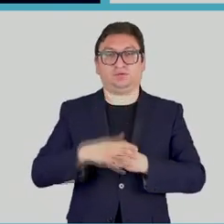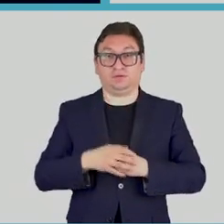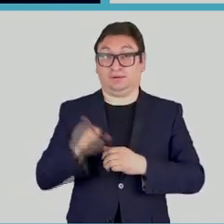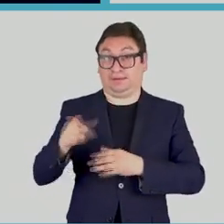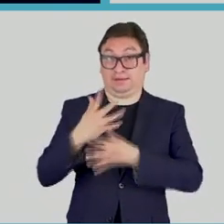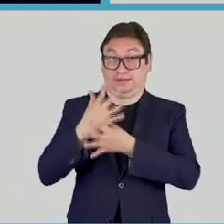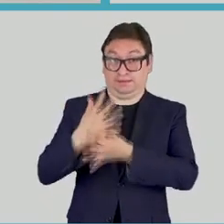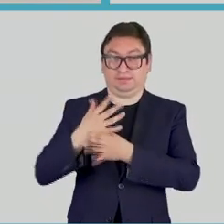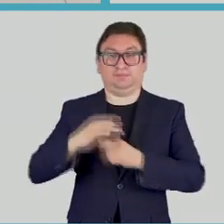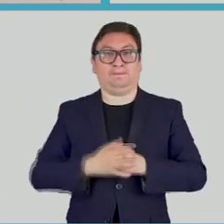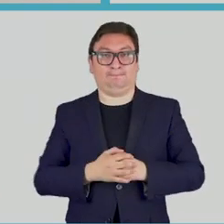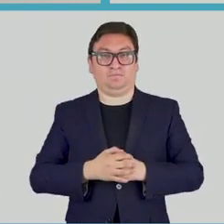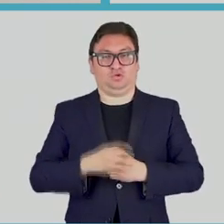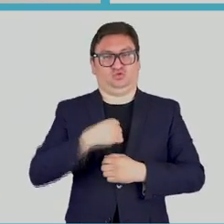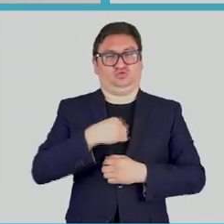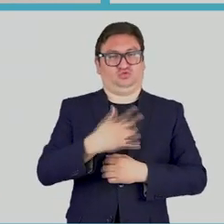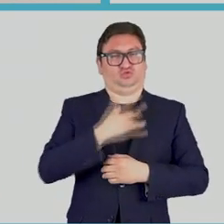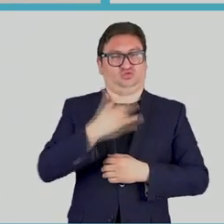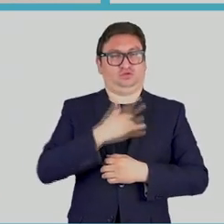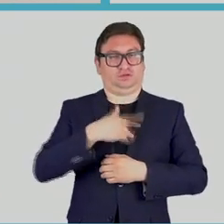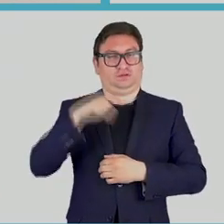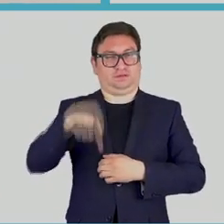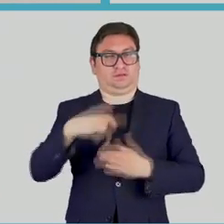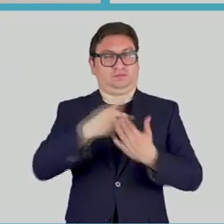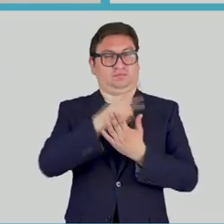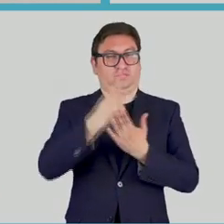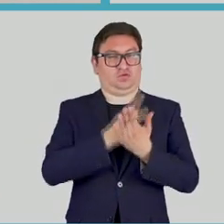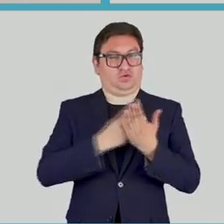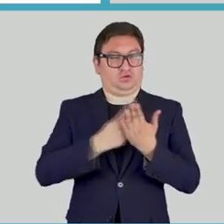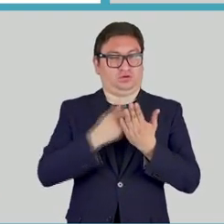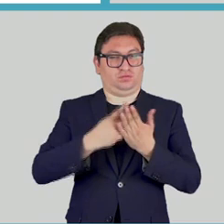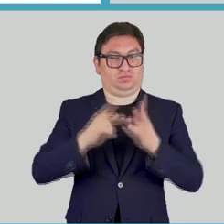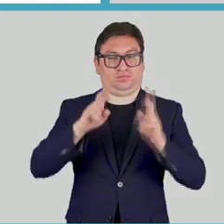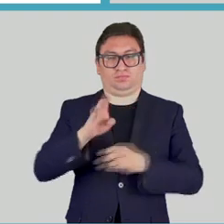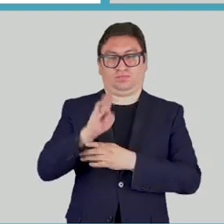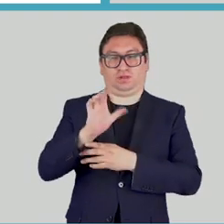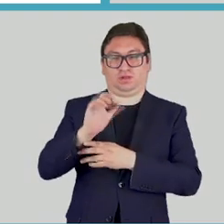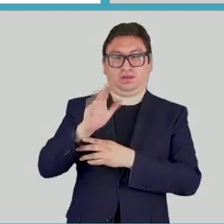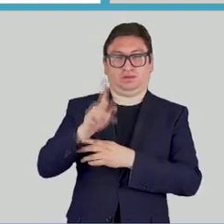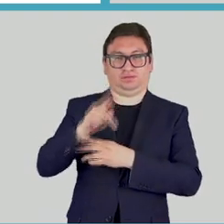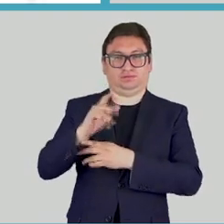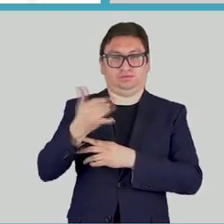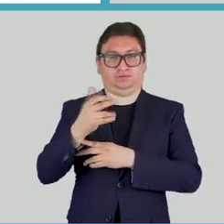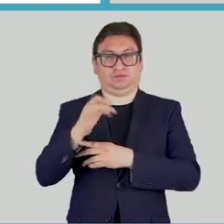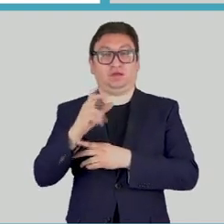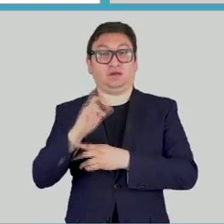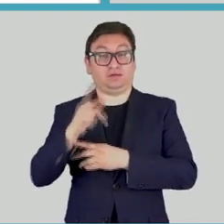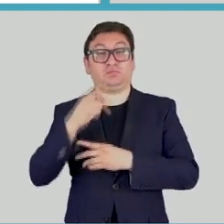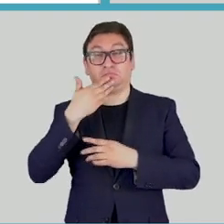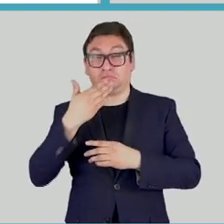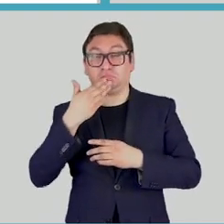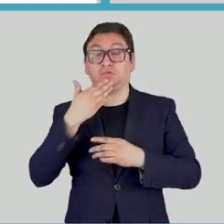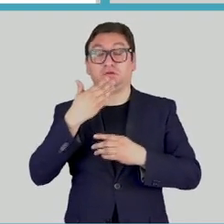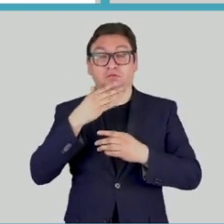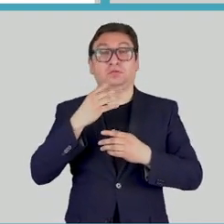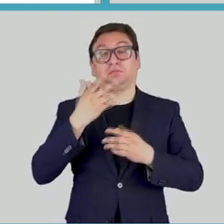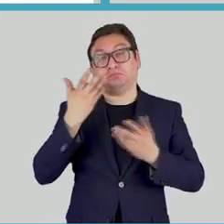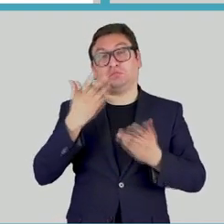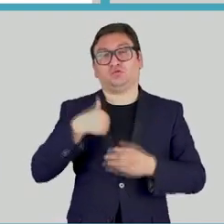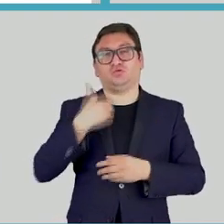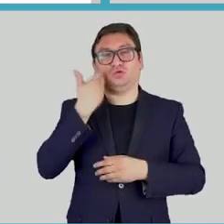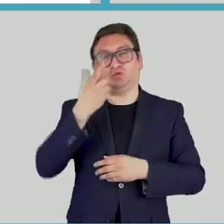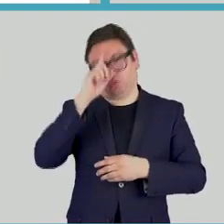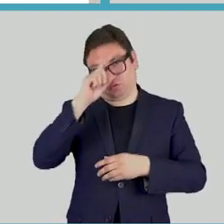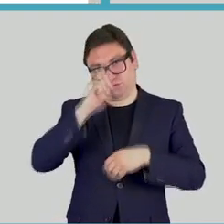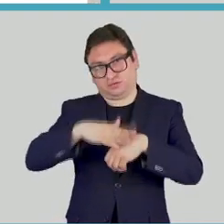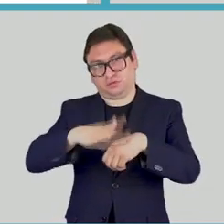que dice que Considero que este programa se refiere al de Blackjack de animación es muy bueno quiero